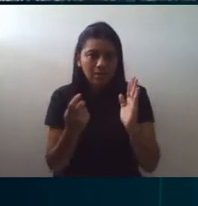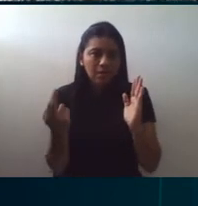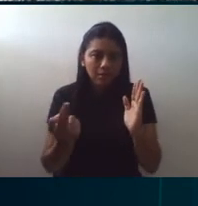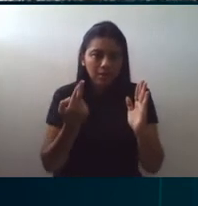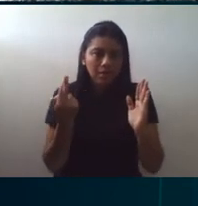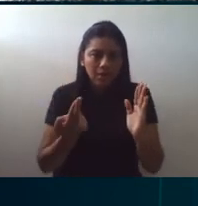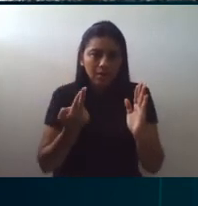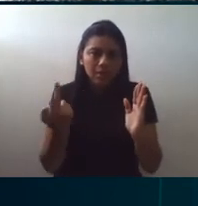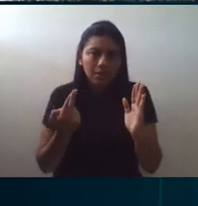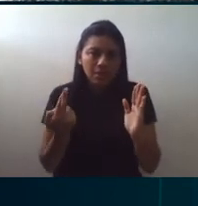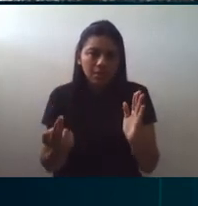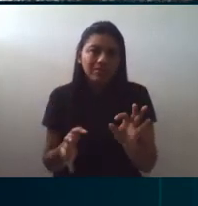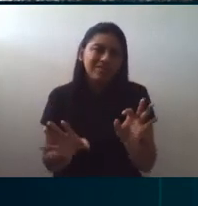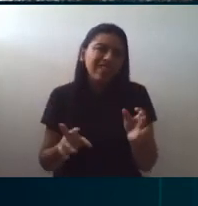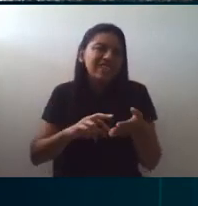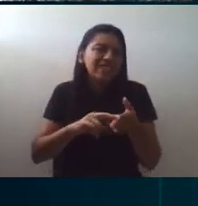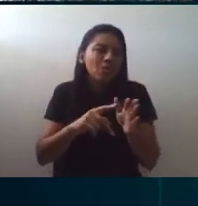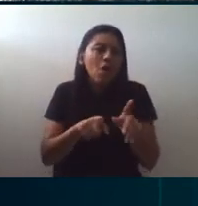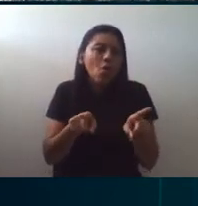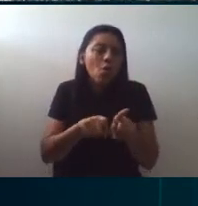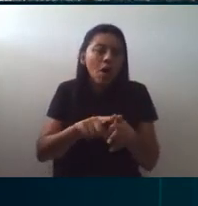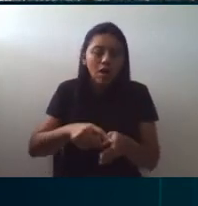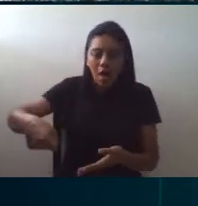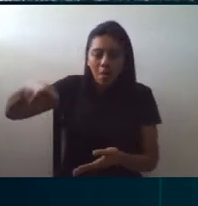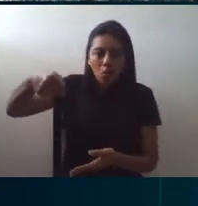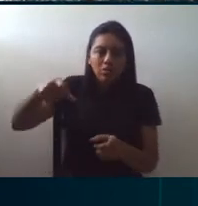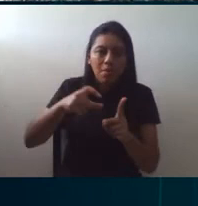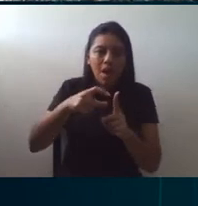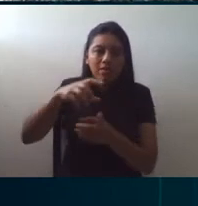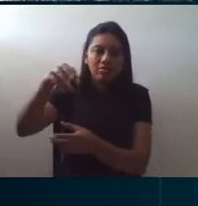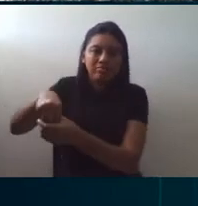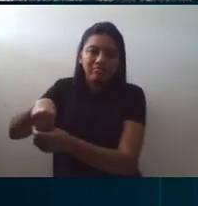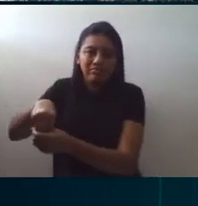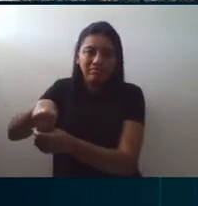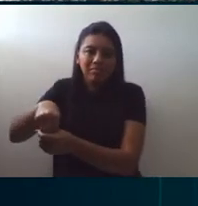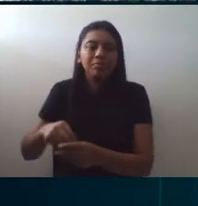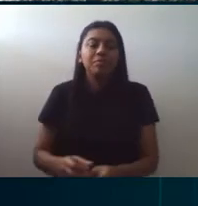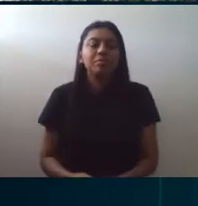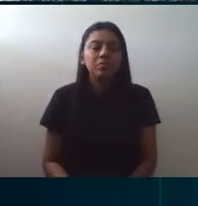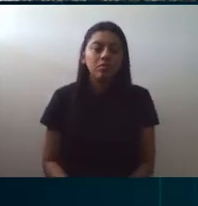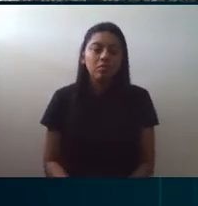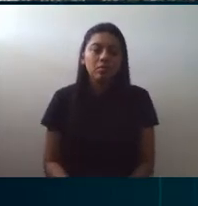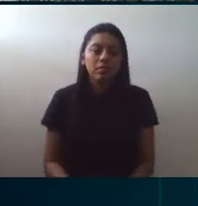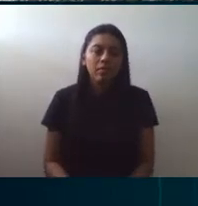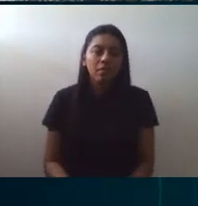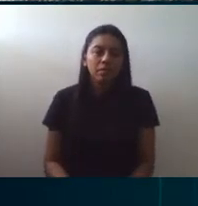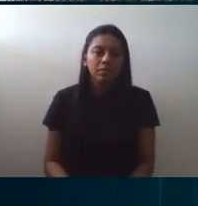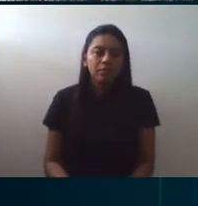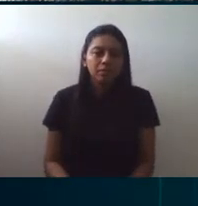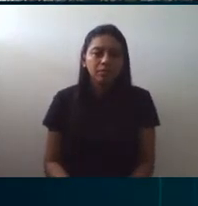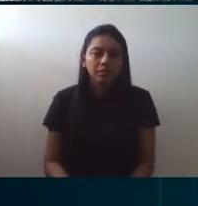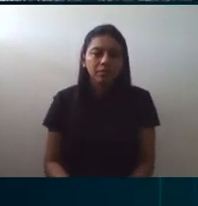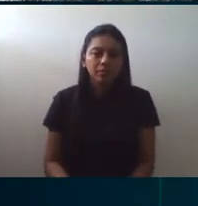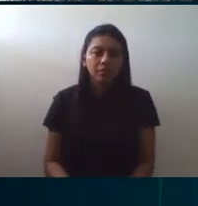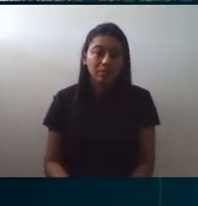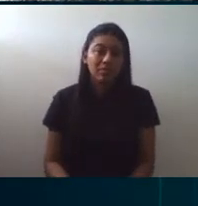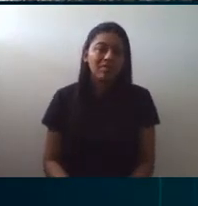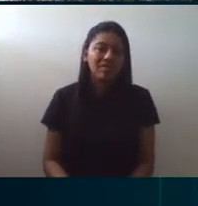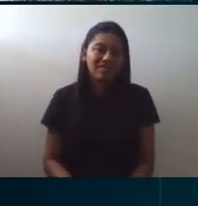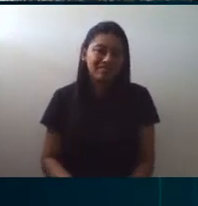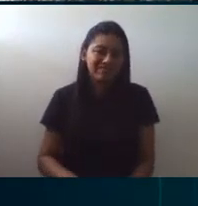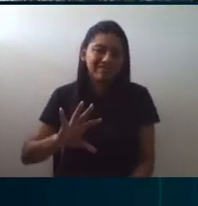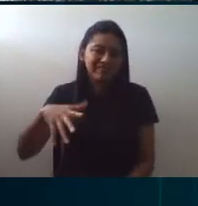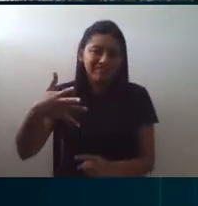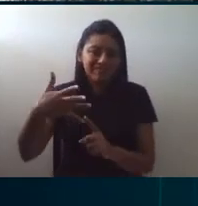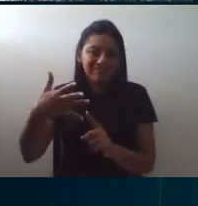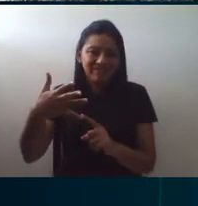words o la bolsa de palabras. ¿Listo? Tenemos técnicas adicionales muy importantes como son los n-gramas. Estos n-gramas